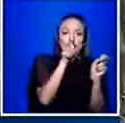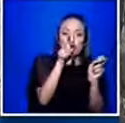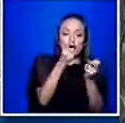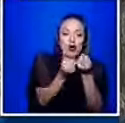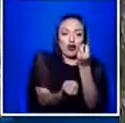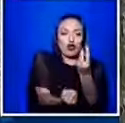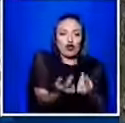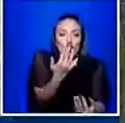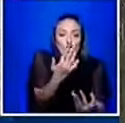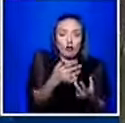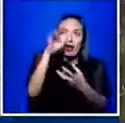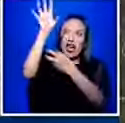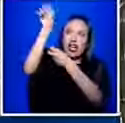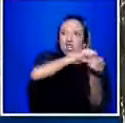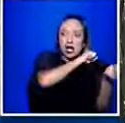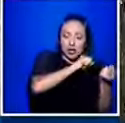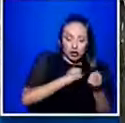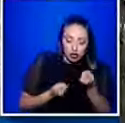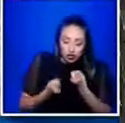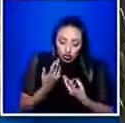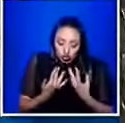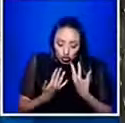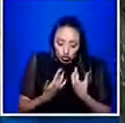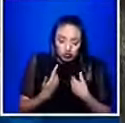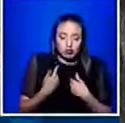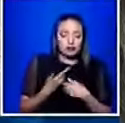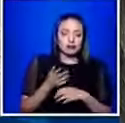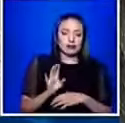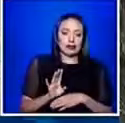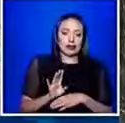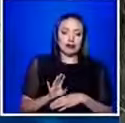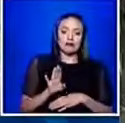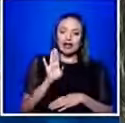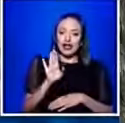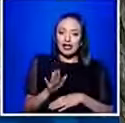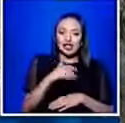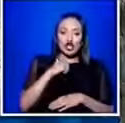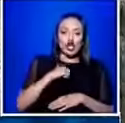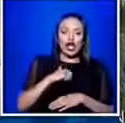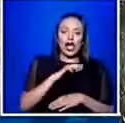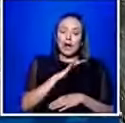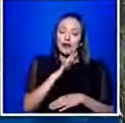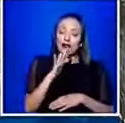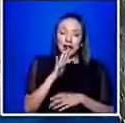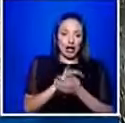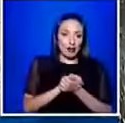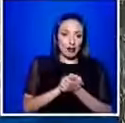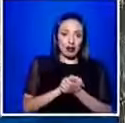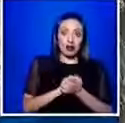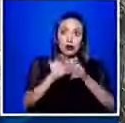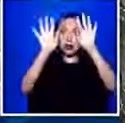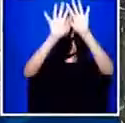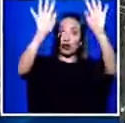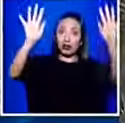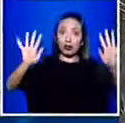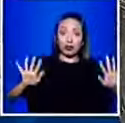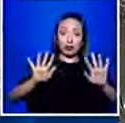queman, arrancan, se llevan, y es una situación lamentable porque fue estructurado como